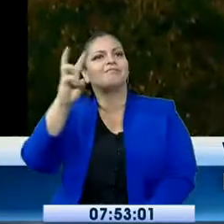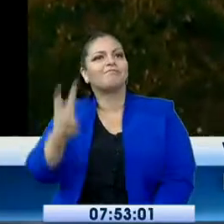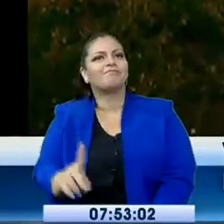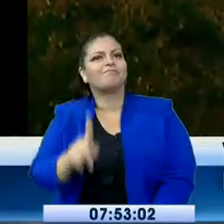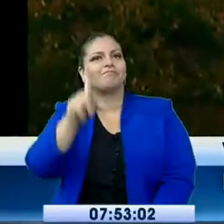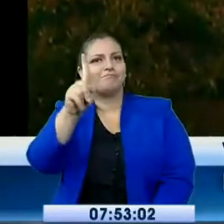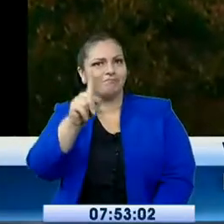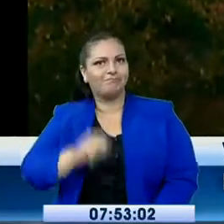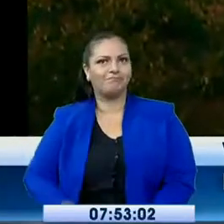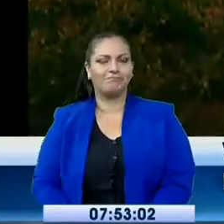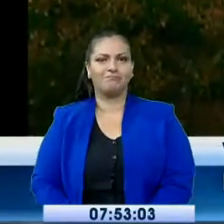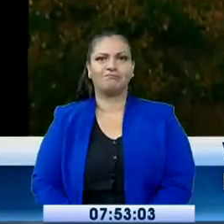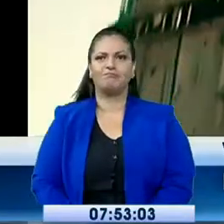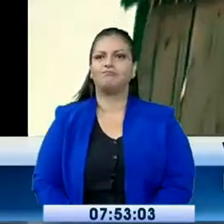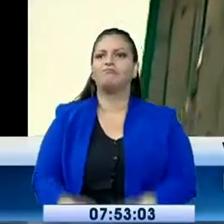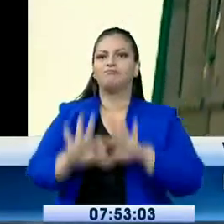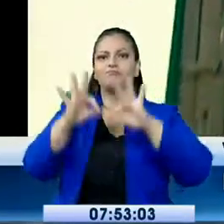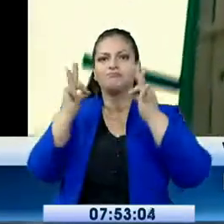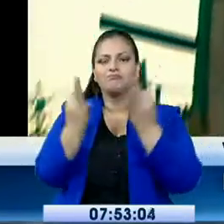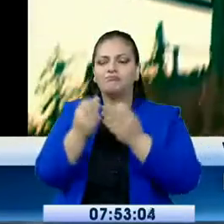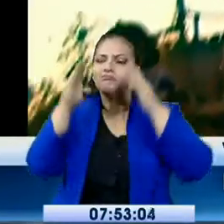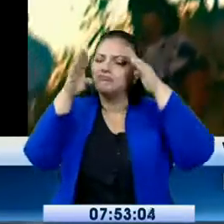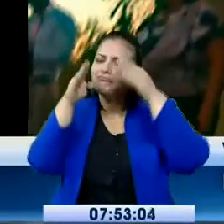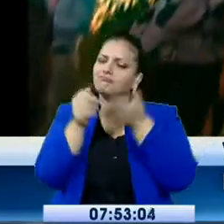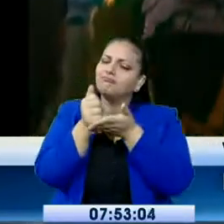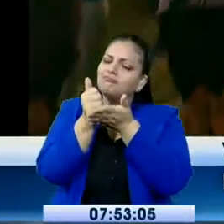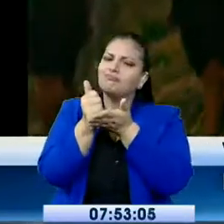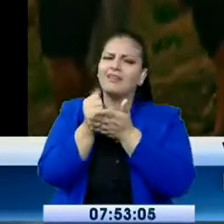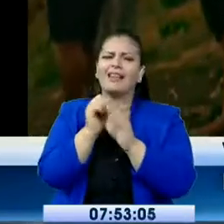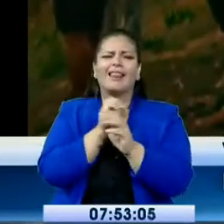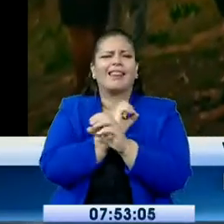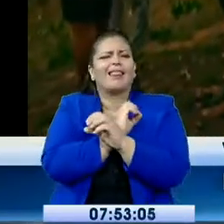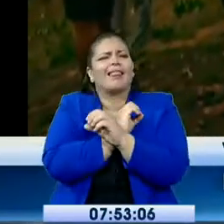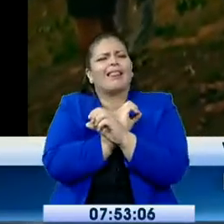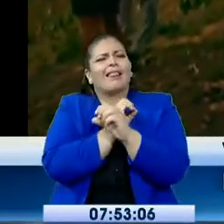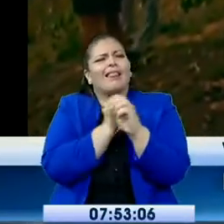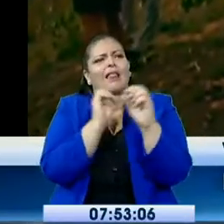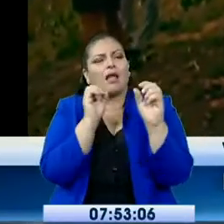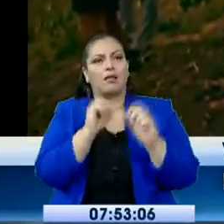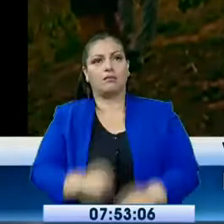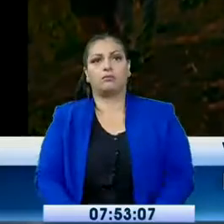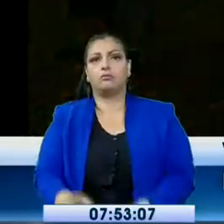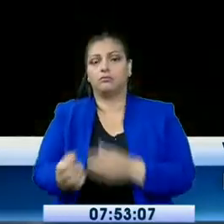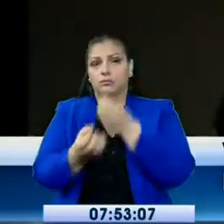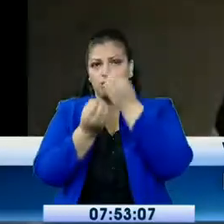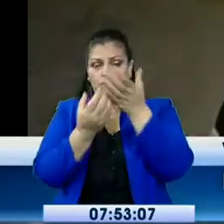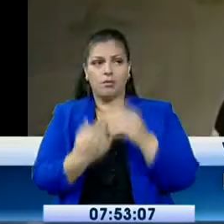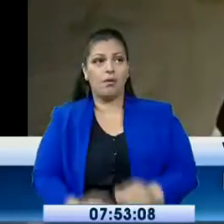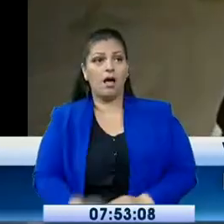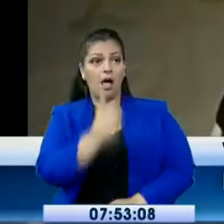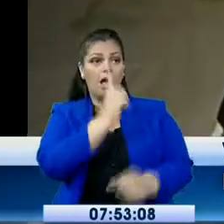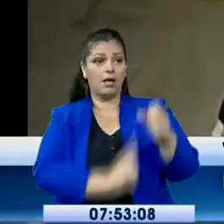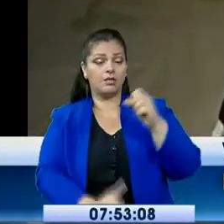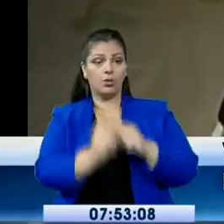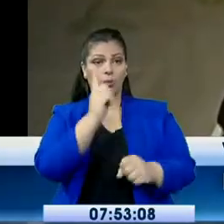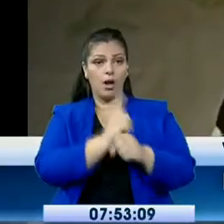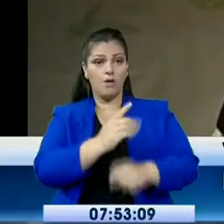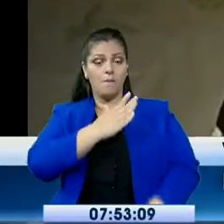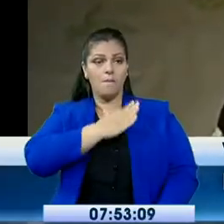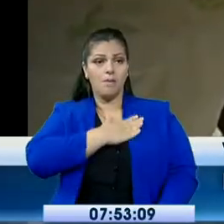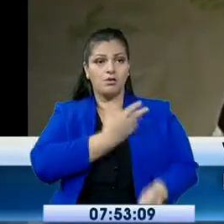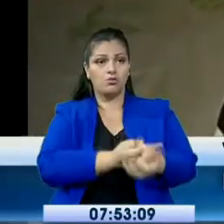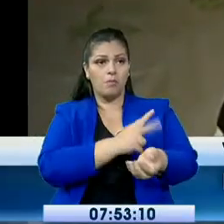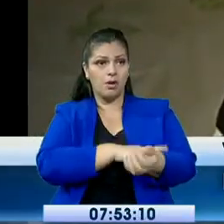este predio, en el interior de esta covacha, hace un año, pero no lo ha vuelto a ver. A la larga,